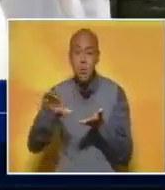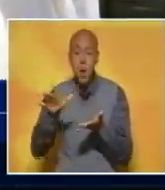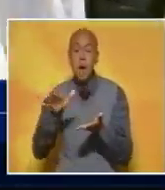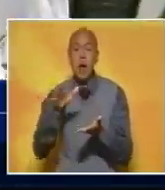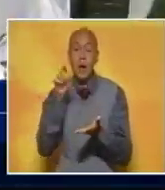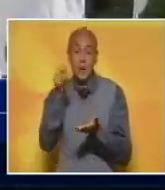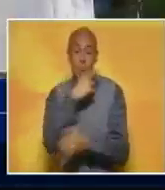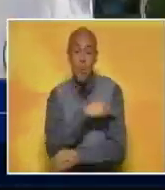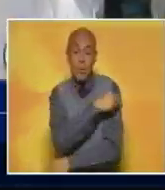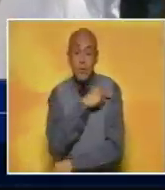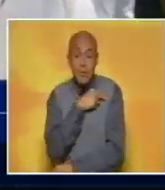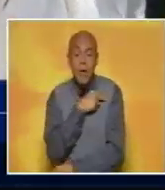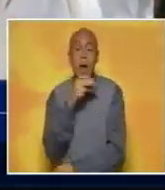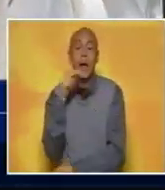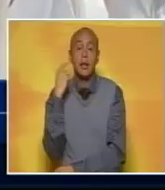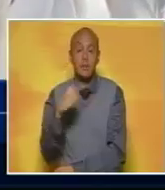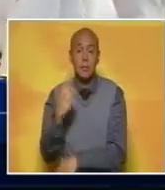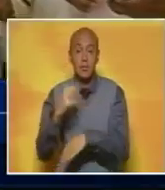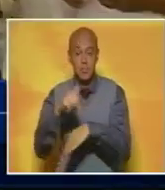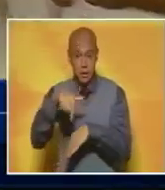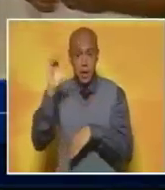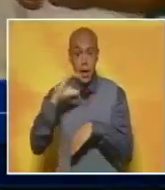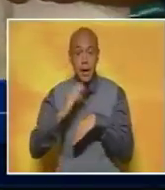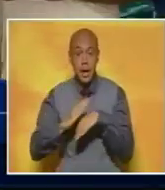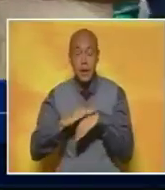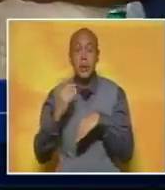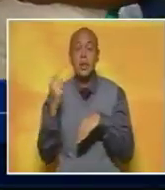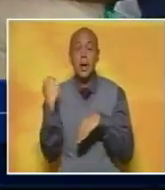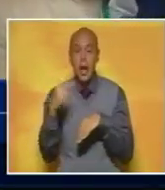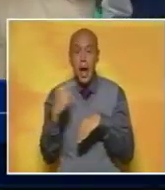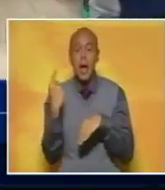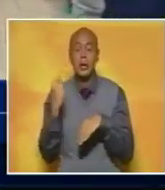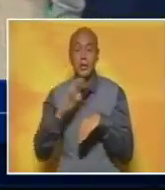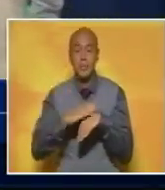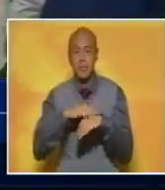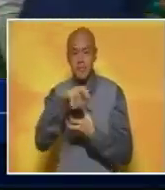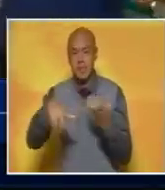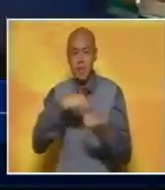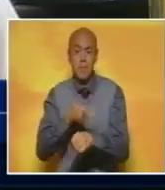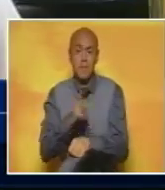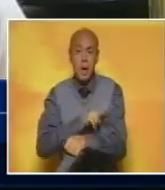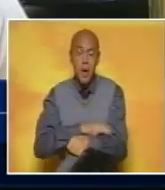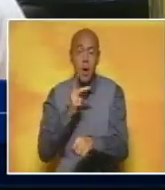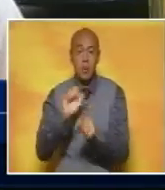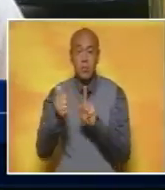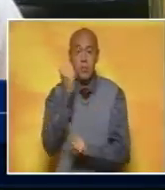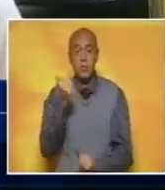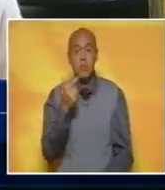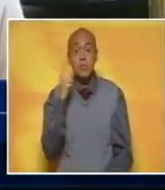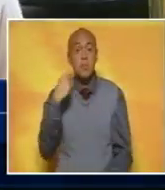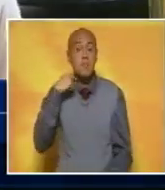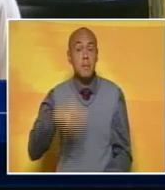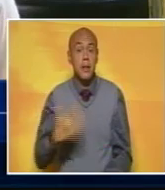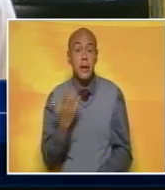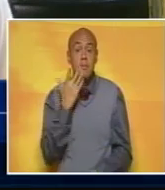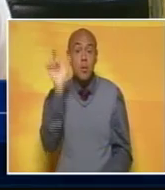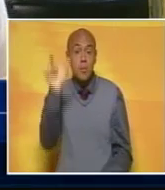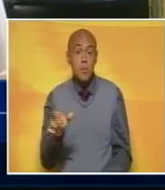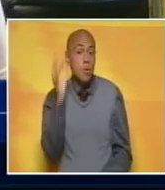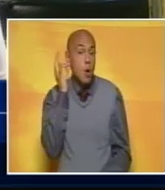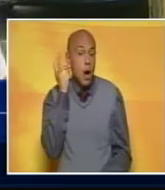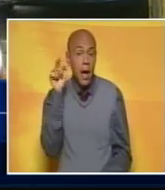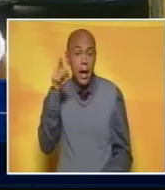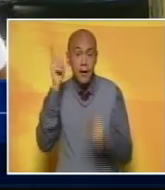Pérez Carreño. Consideran que con este tipo de medidas solo perjudican a los pacientes y al sistema de salud. Perdieron ustedes, porque una enfermera